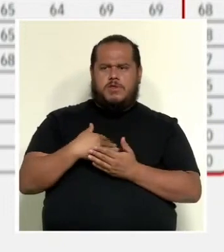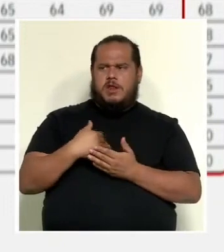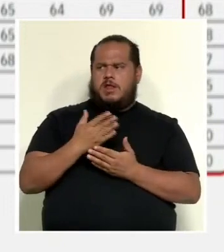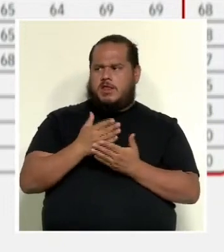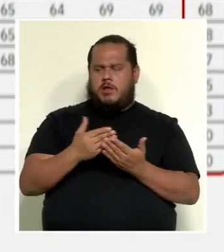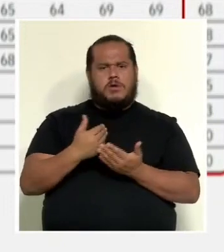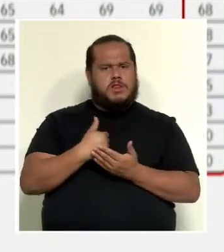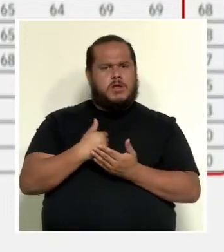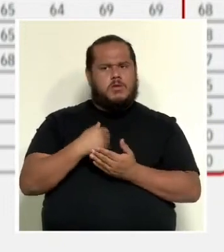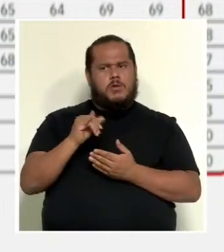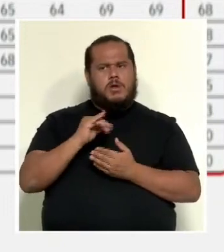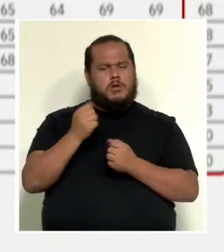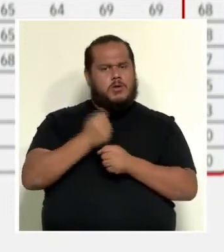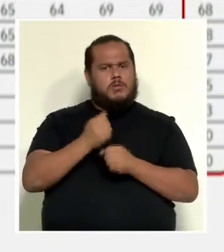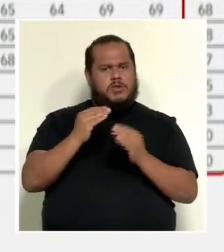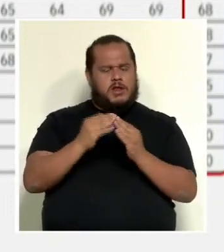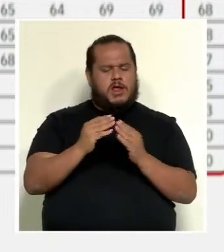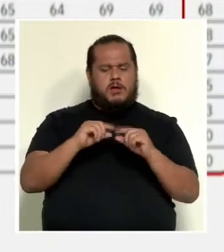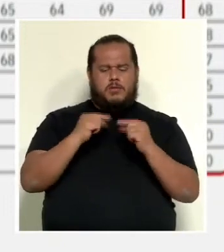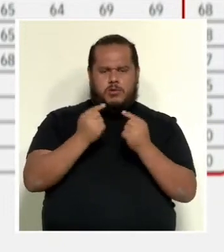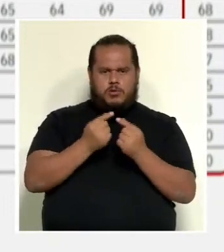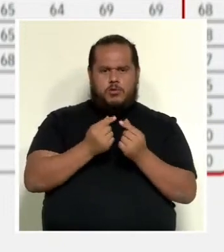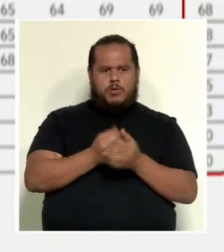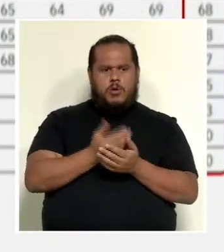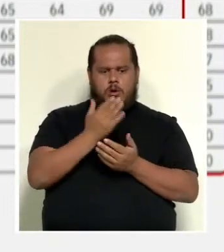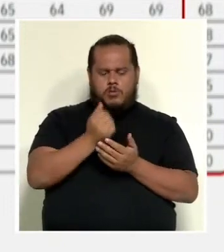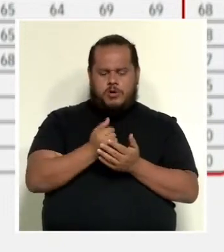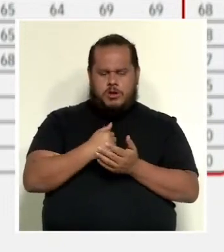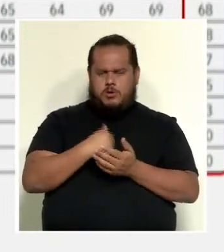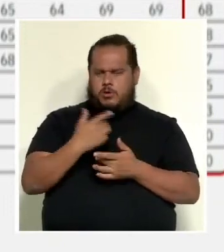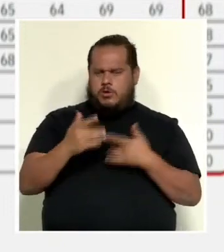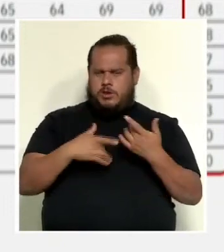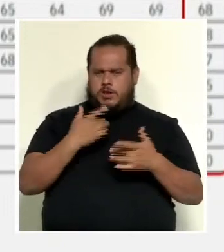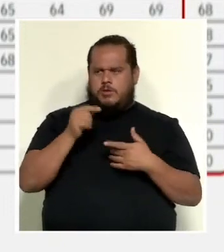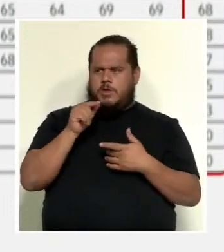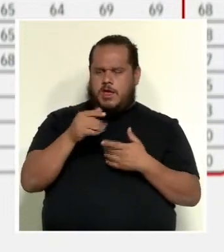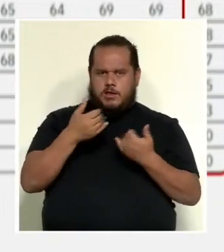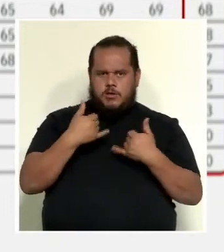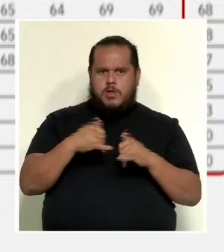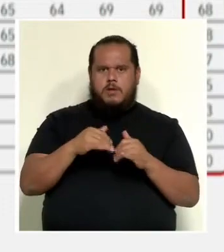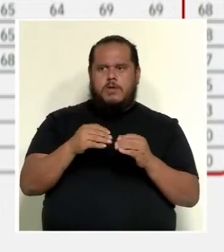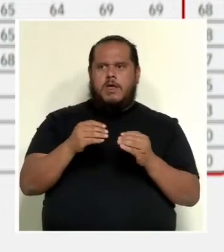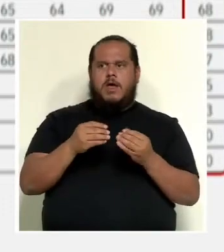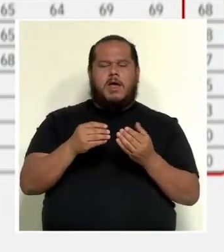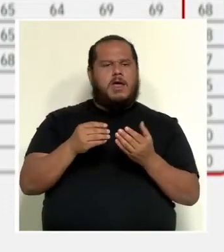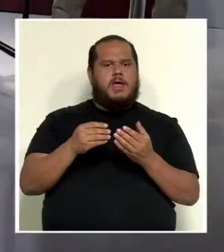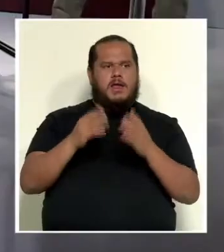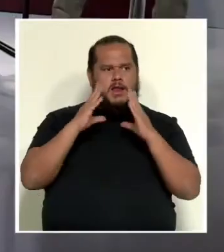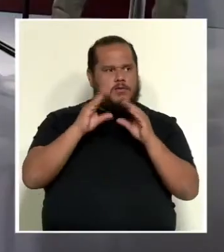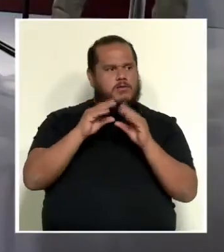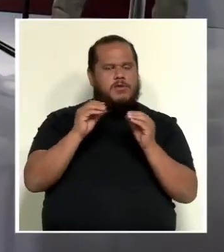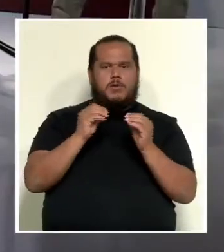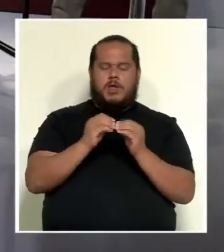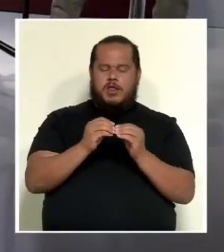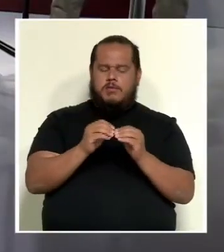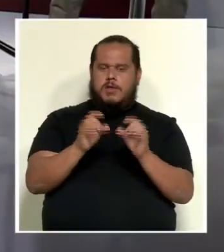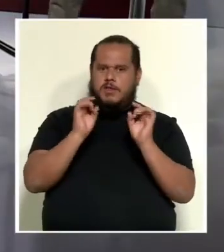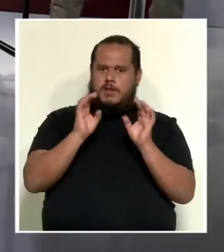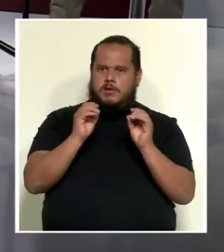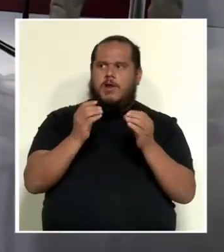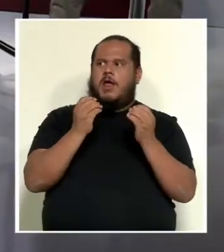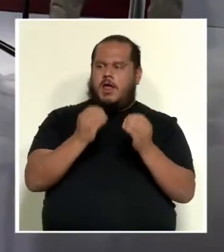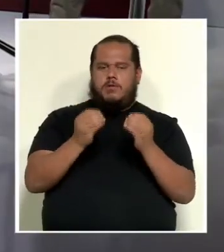como tarea, por grupo etario, porque yo siento que ahí hay todavía el dato va a ser más dramático. Muchísima